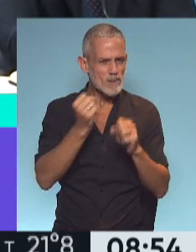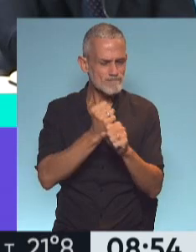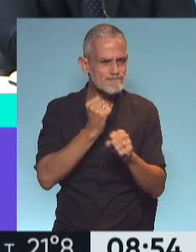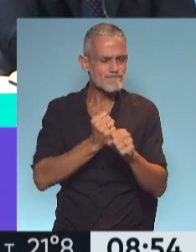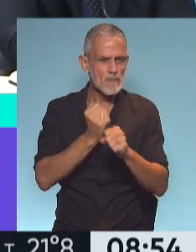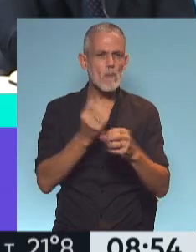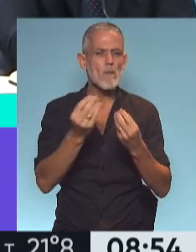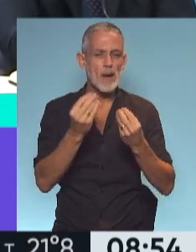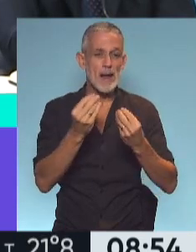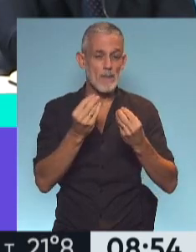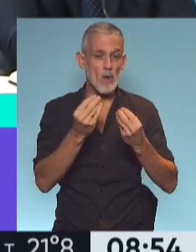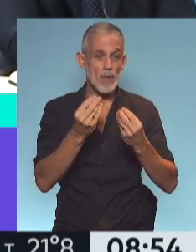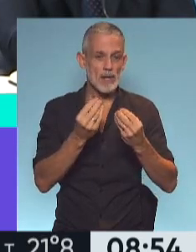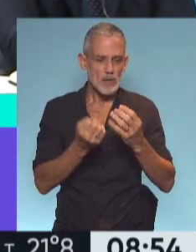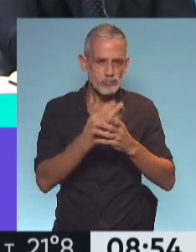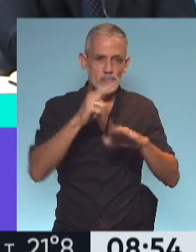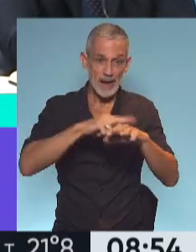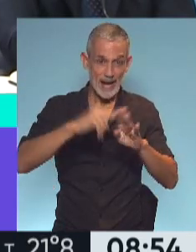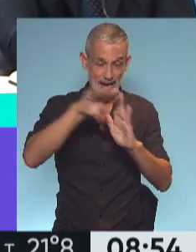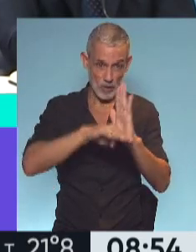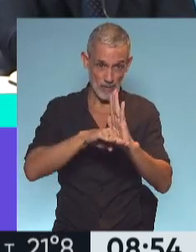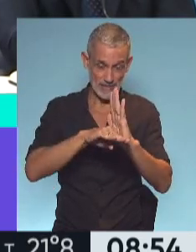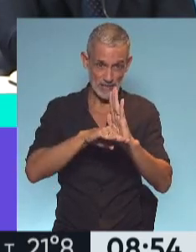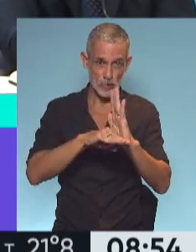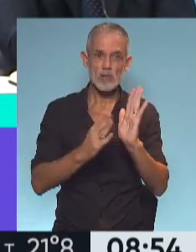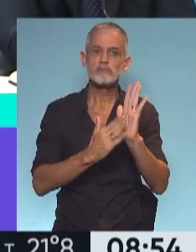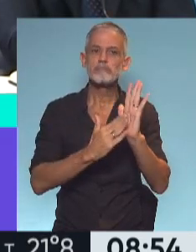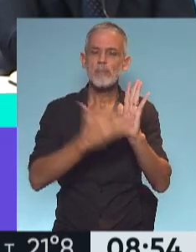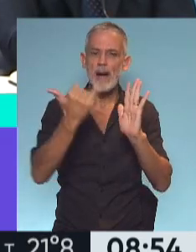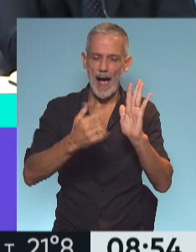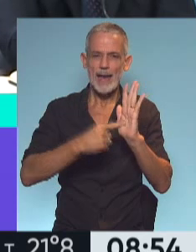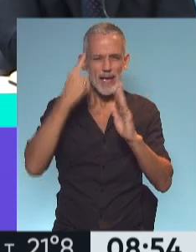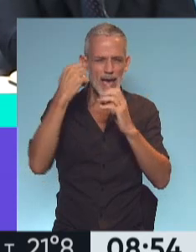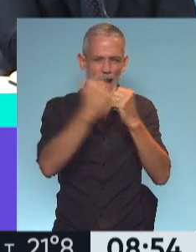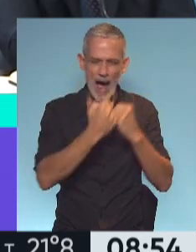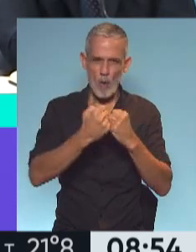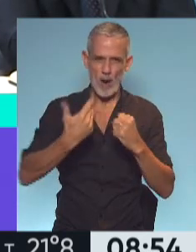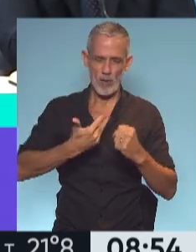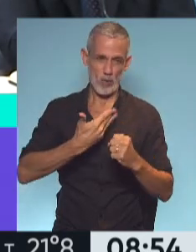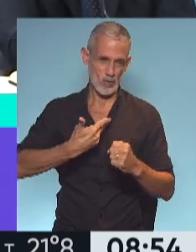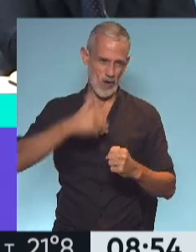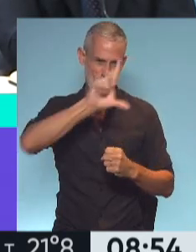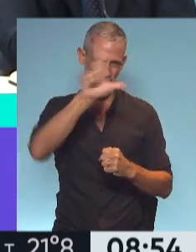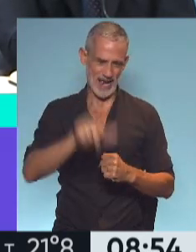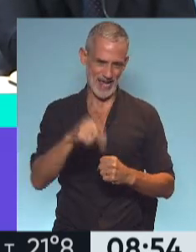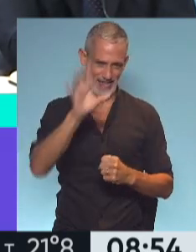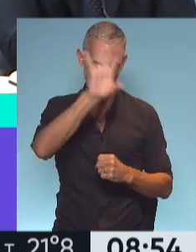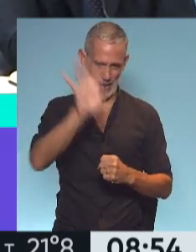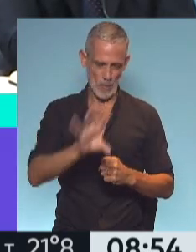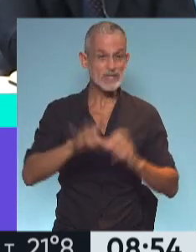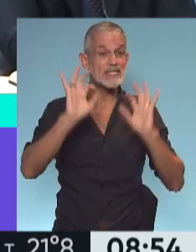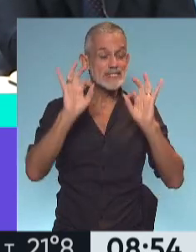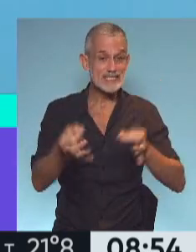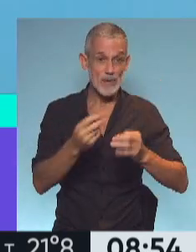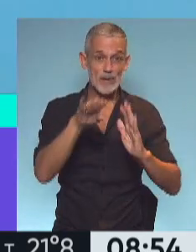para poder generar estas recomendaciones con evidencia científica y consenso federal. Lo que sí sabemos es que